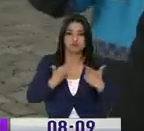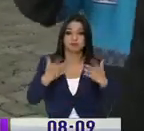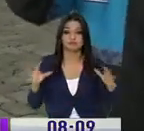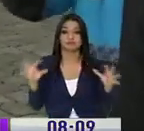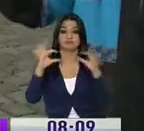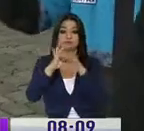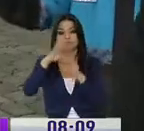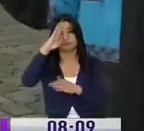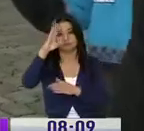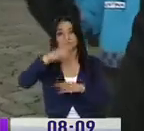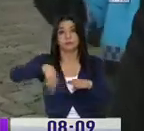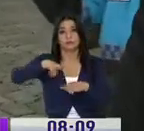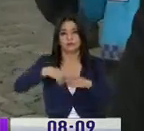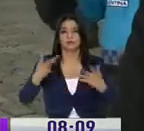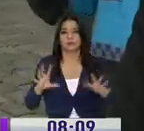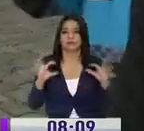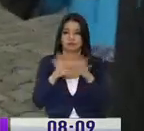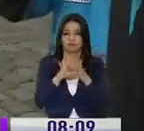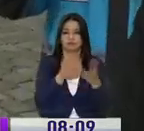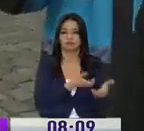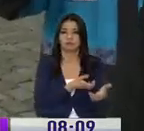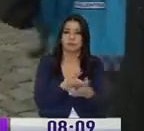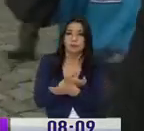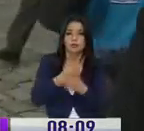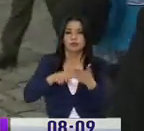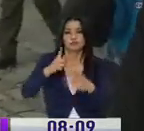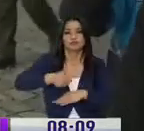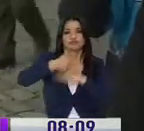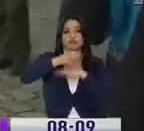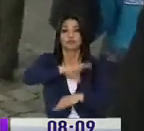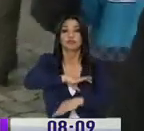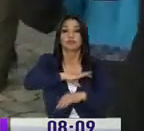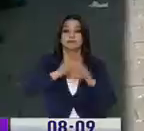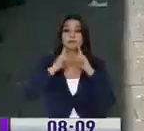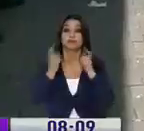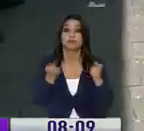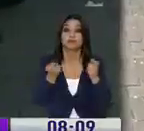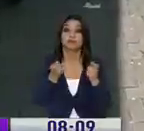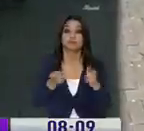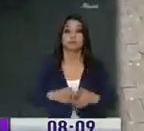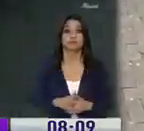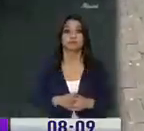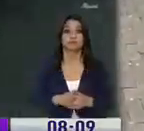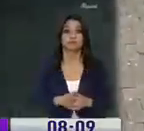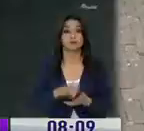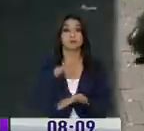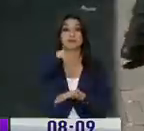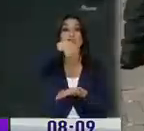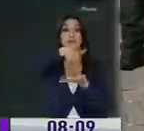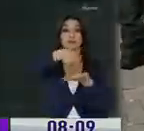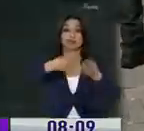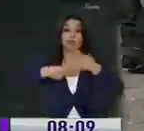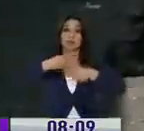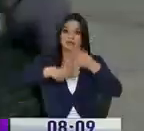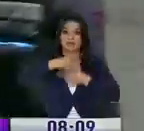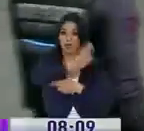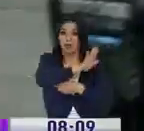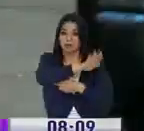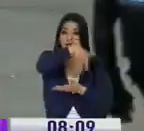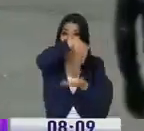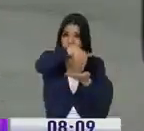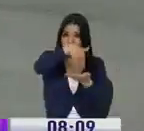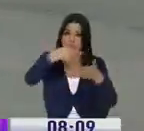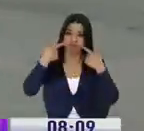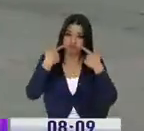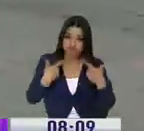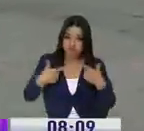mancomunadamente con la Policía Nacional, bomberos y los agentes metropolitanos de control. Los exteriores de los centros comerciales del ahorro y la custodia